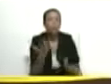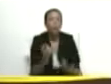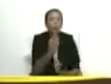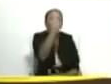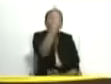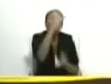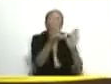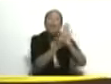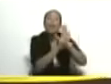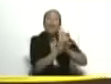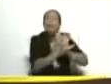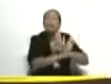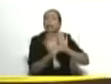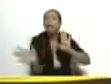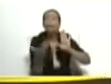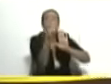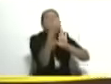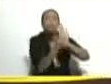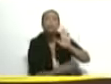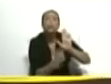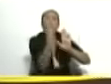Una sola.